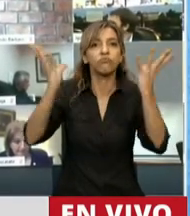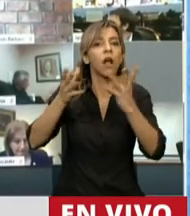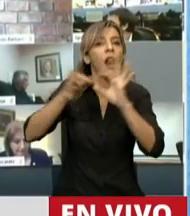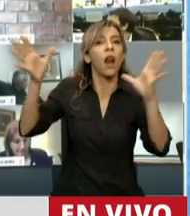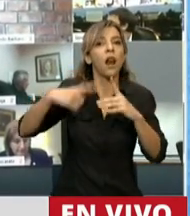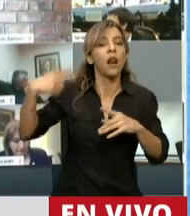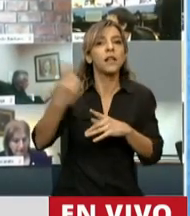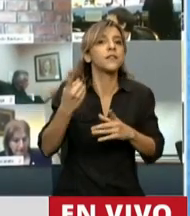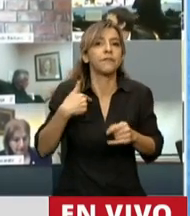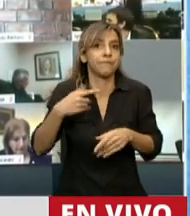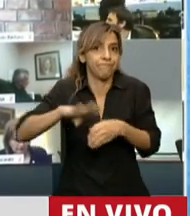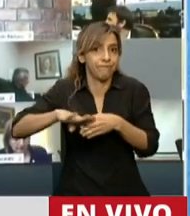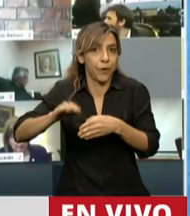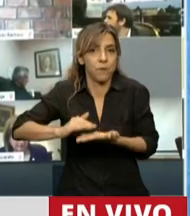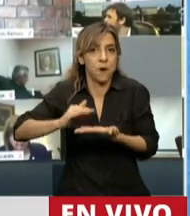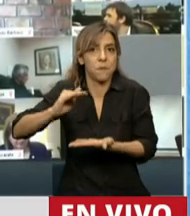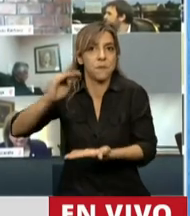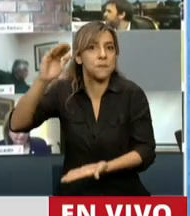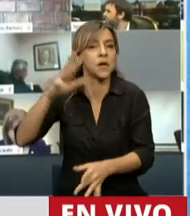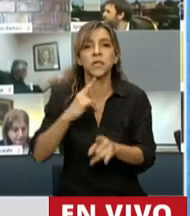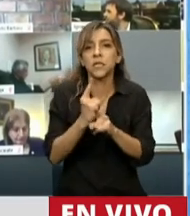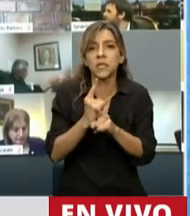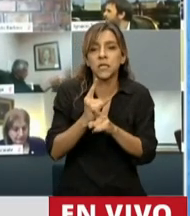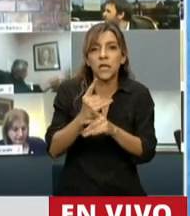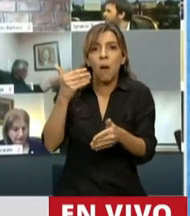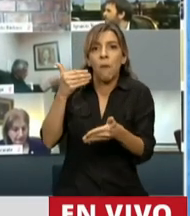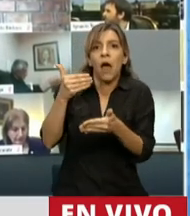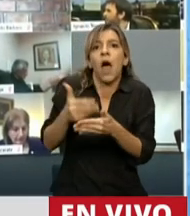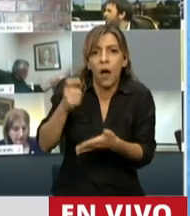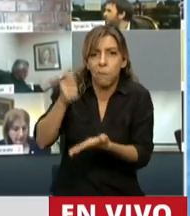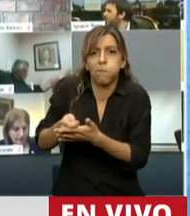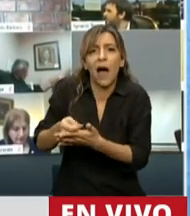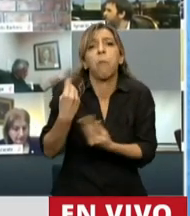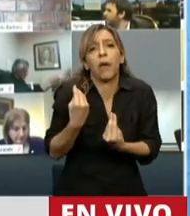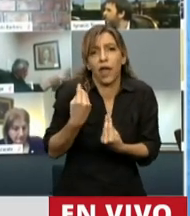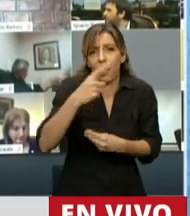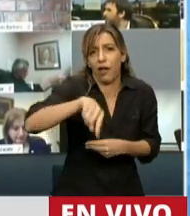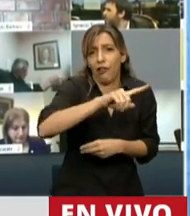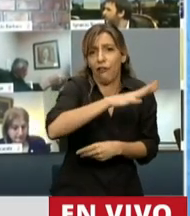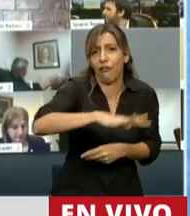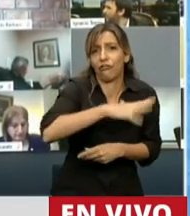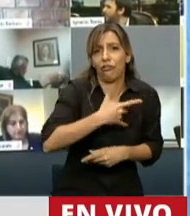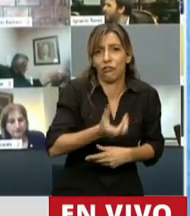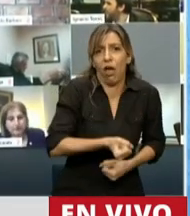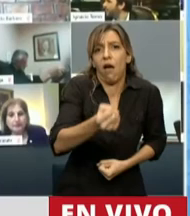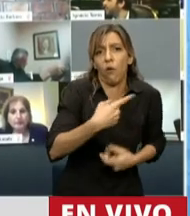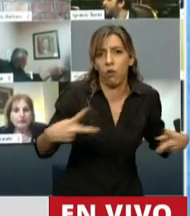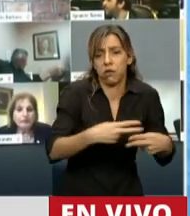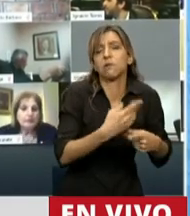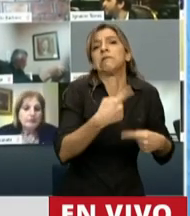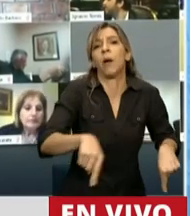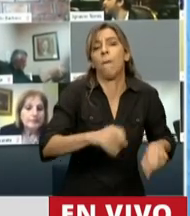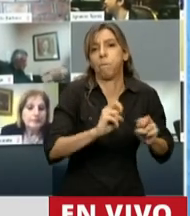incrementar la deuda y pagarla siempre sobre el hambre y la sed de los argentinos. Por eso nosotros queremos honrar la deuda